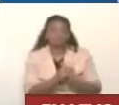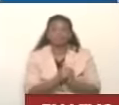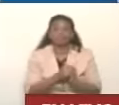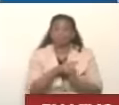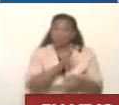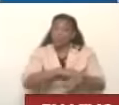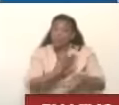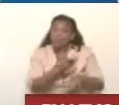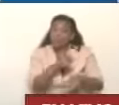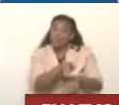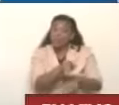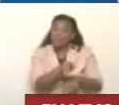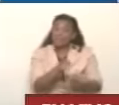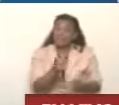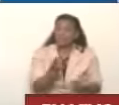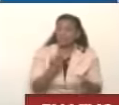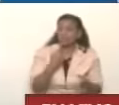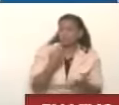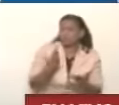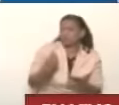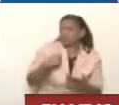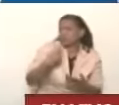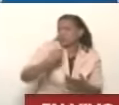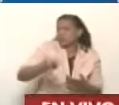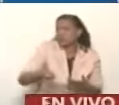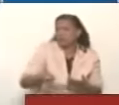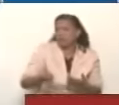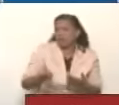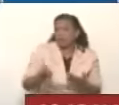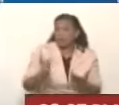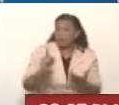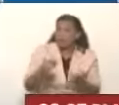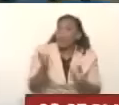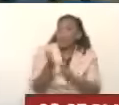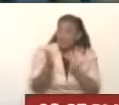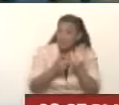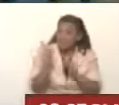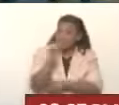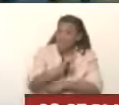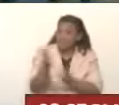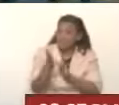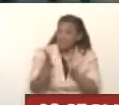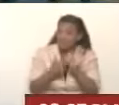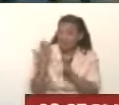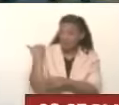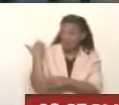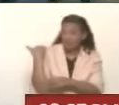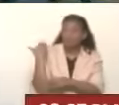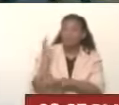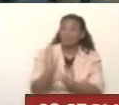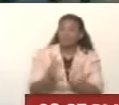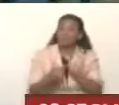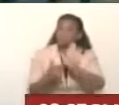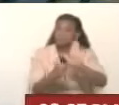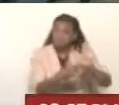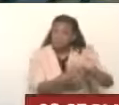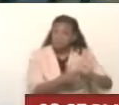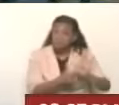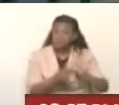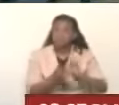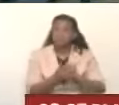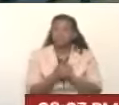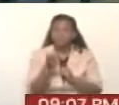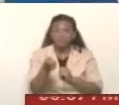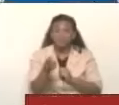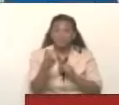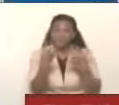porque no lo dije, pero en abril también, ¿verdad? En abril,